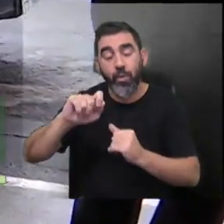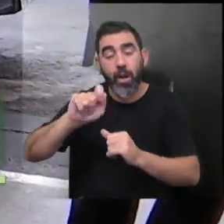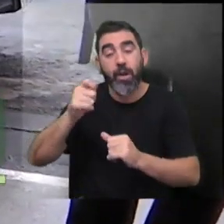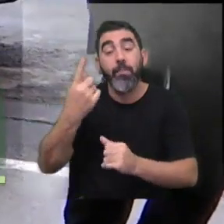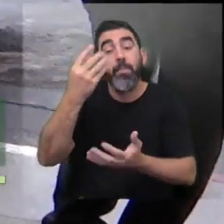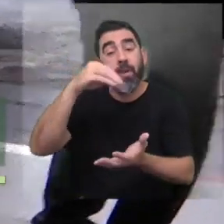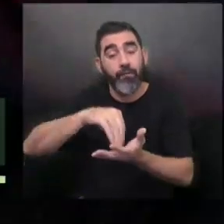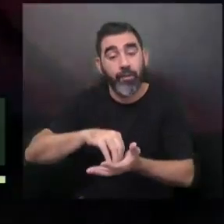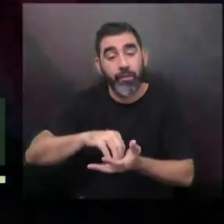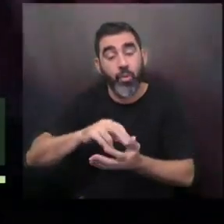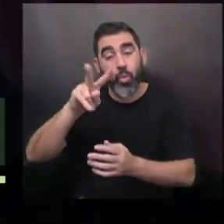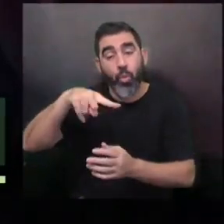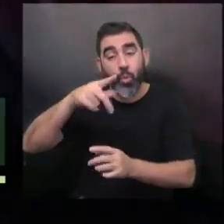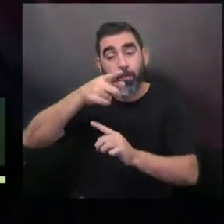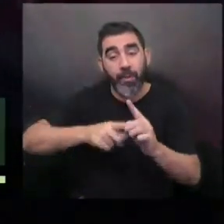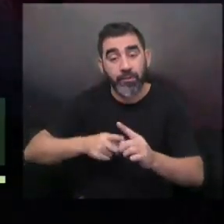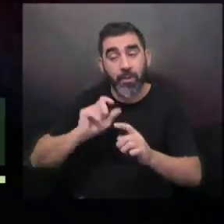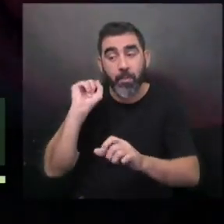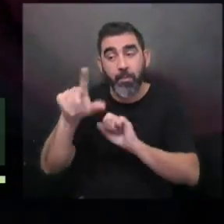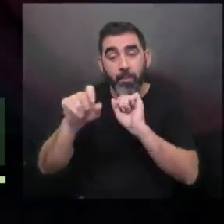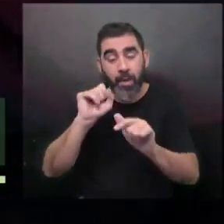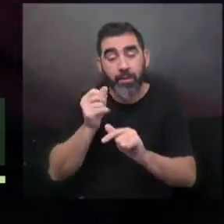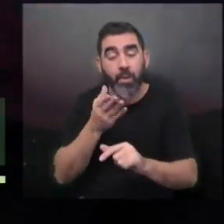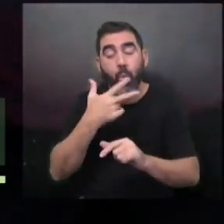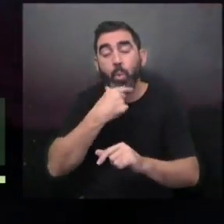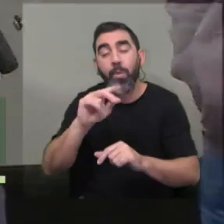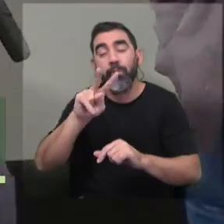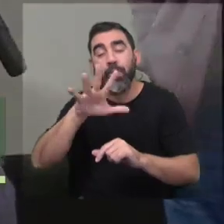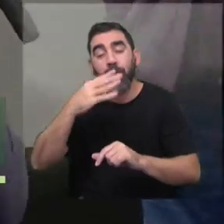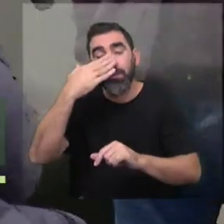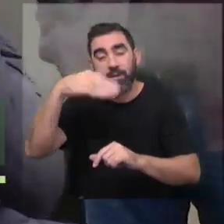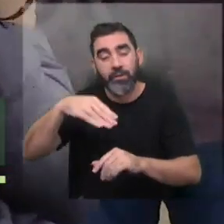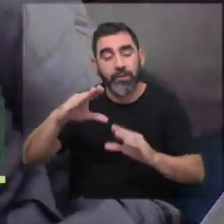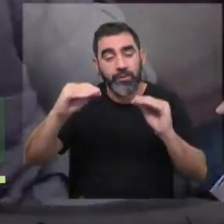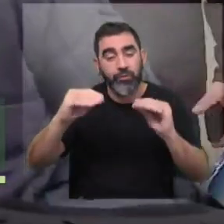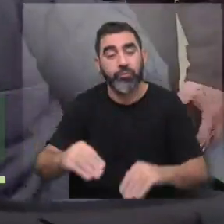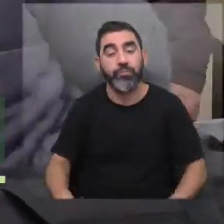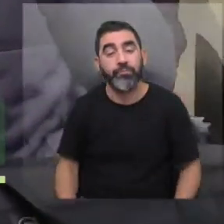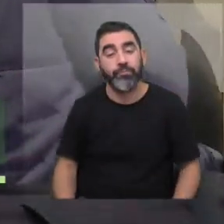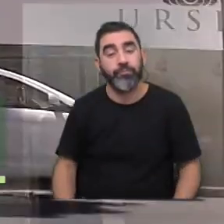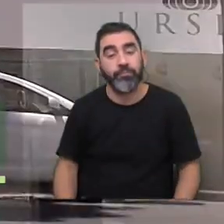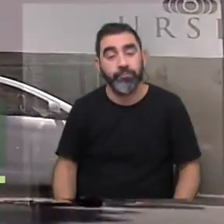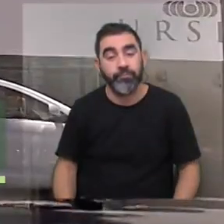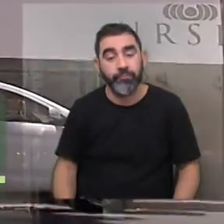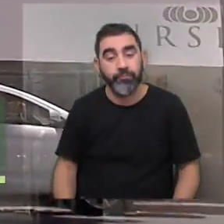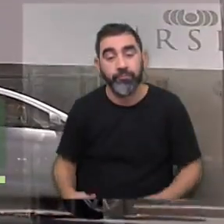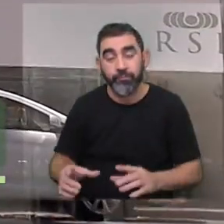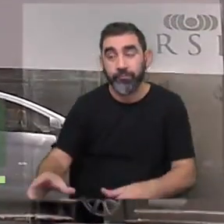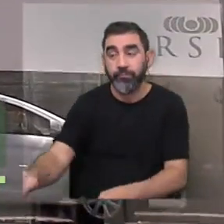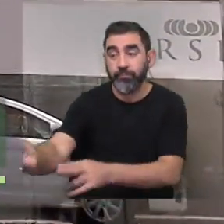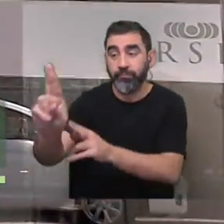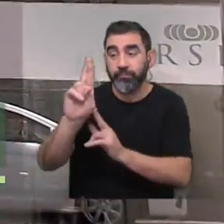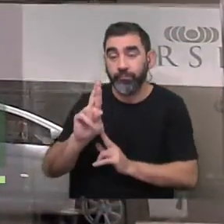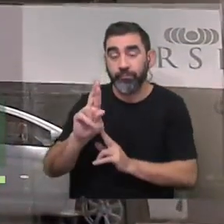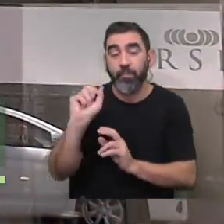por primera vez en dos meses y medio y comenzó a enviar los exhortos el jueves 25 A última hora Cuando el organismo reciba las respuestas